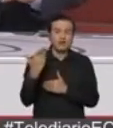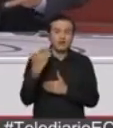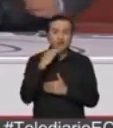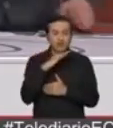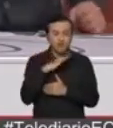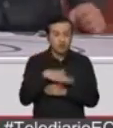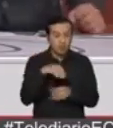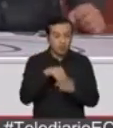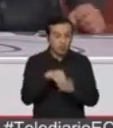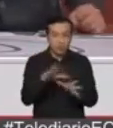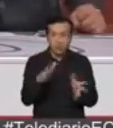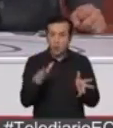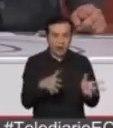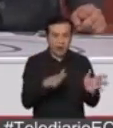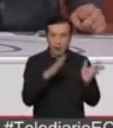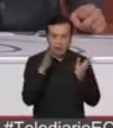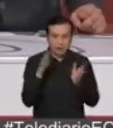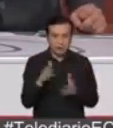tal.